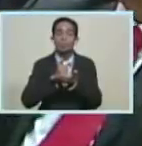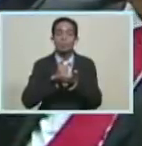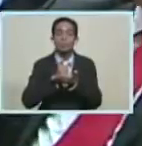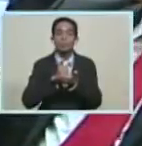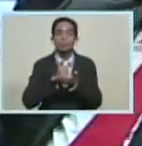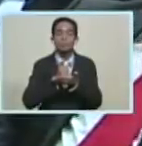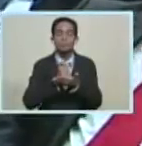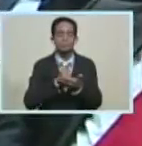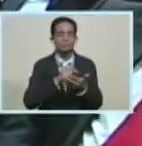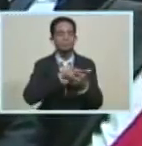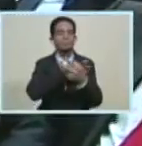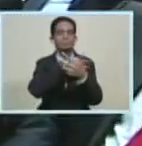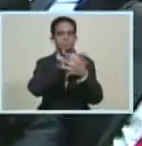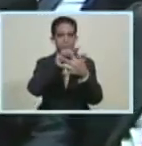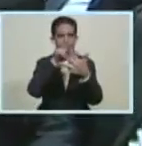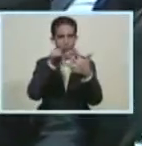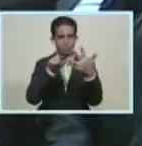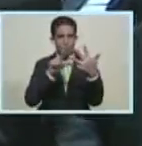Cuarta línea.